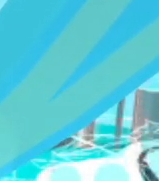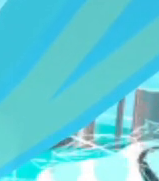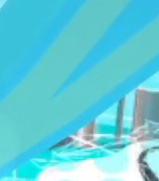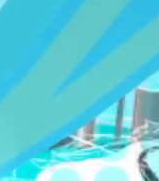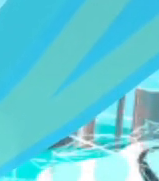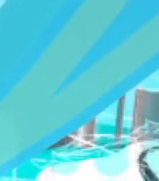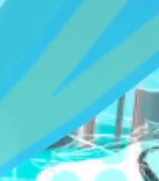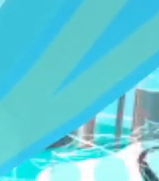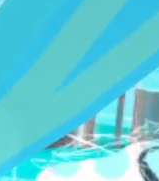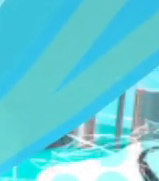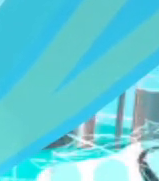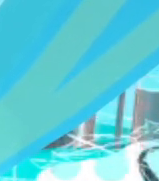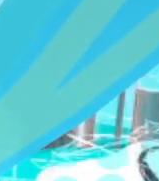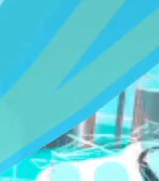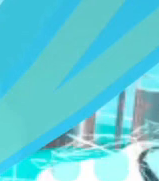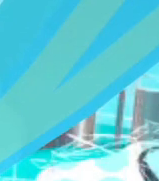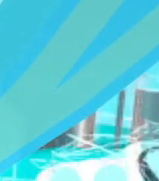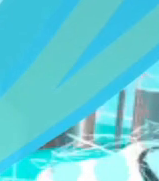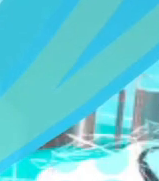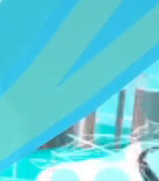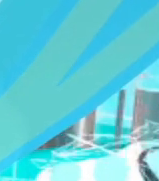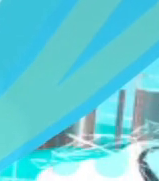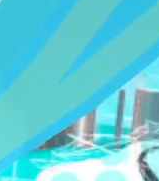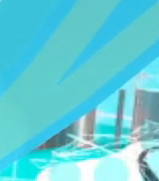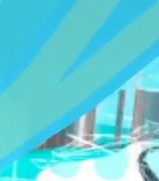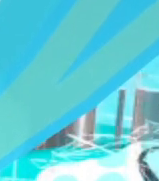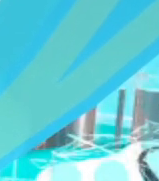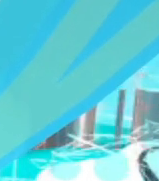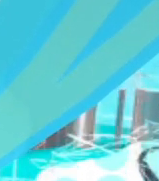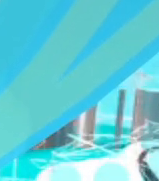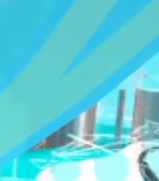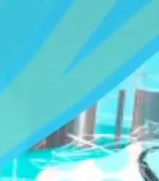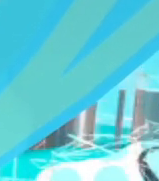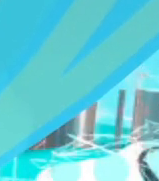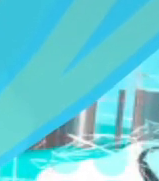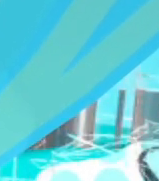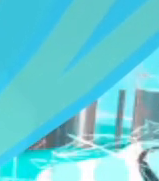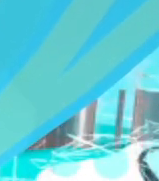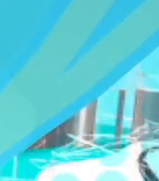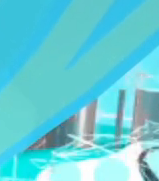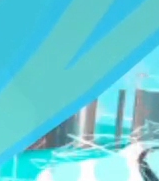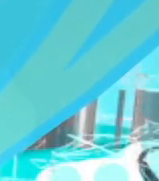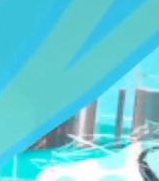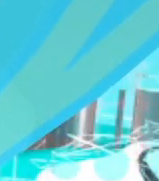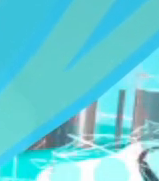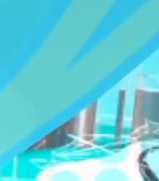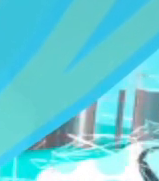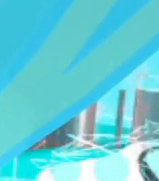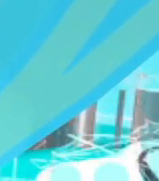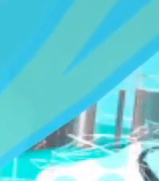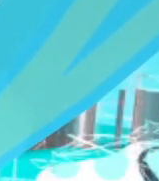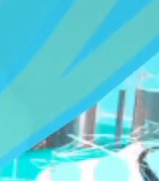y 568 con 32 colones el precio para la venta.